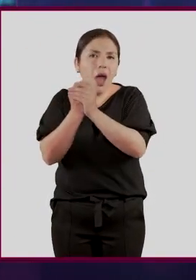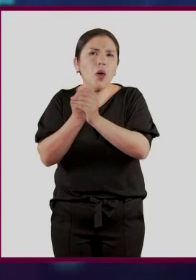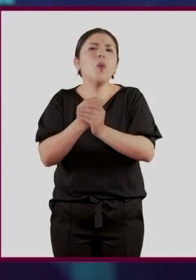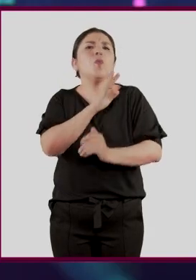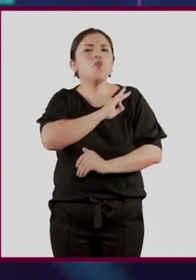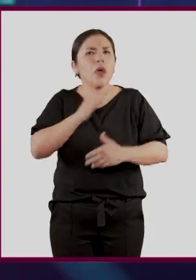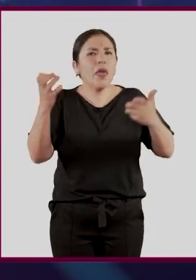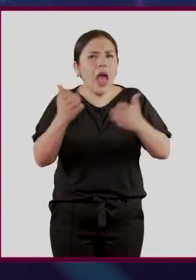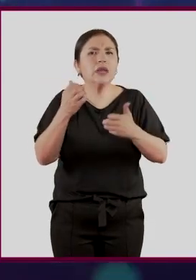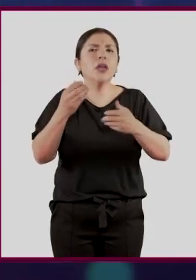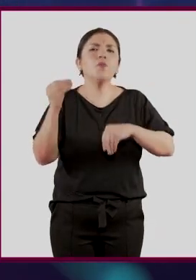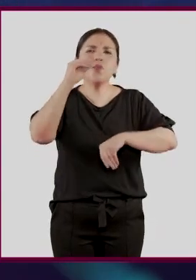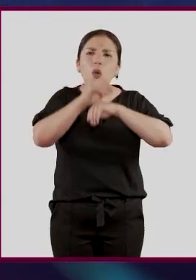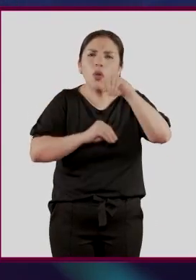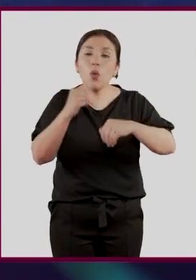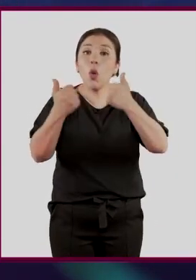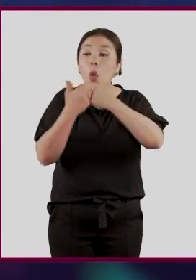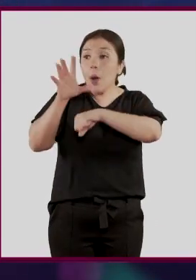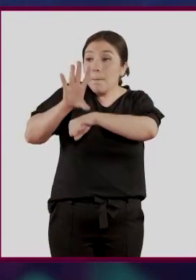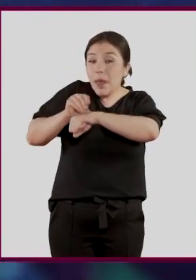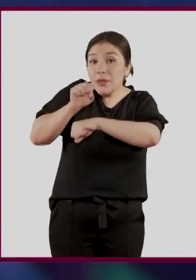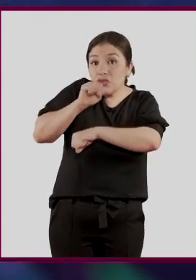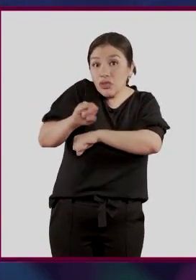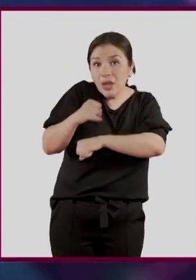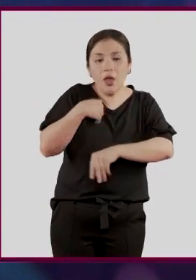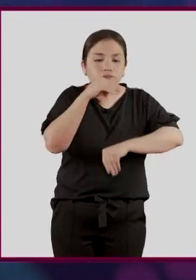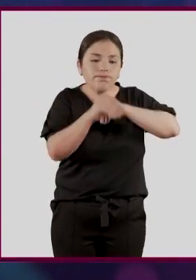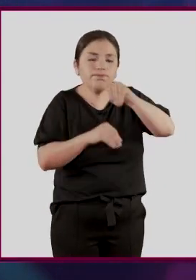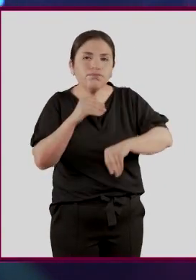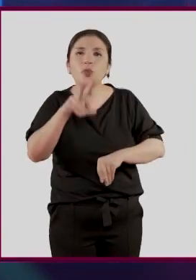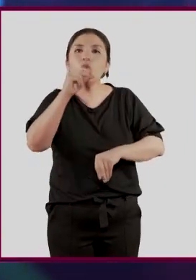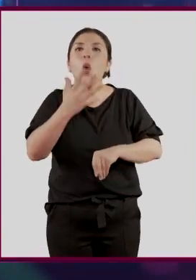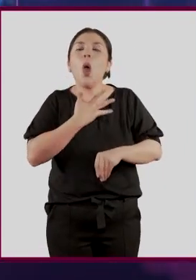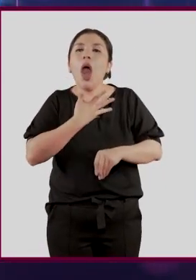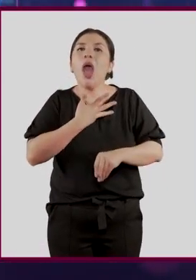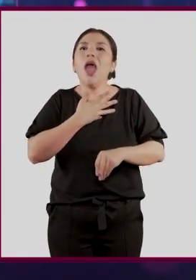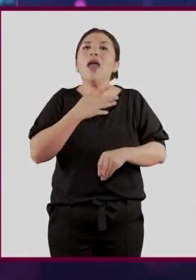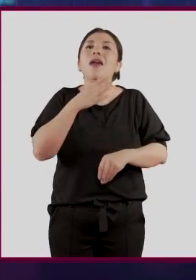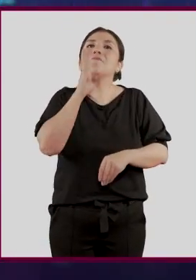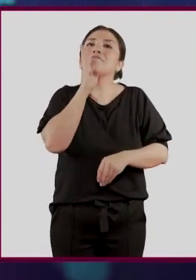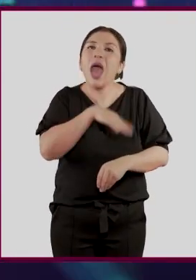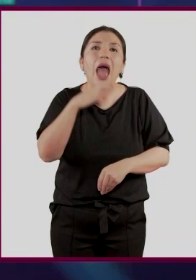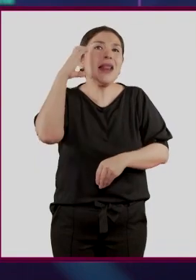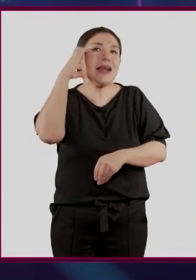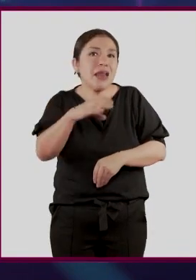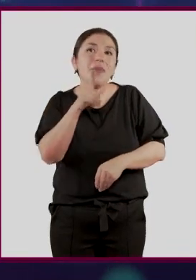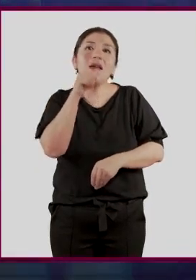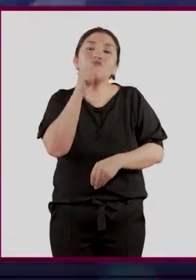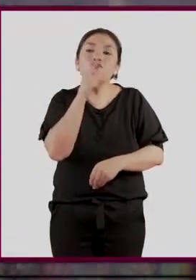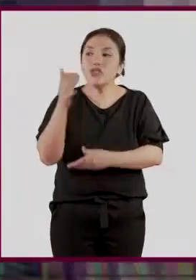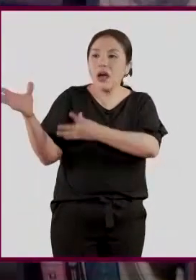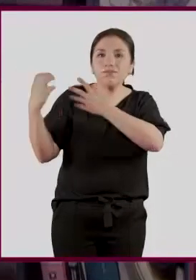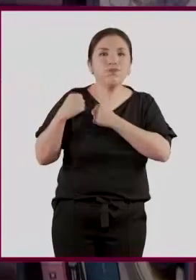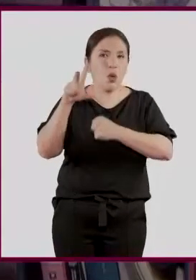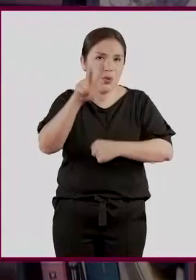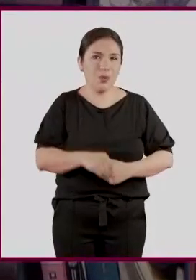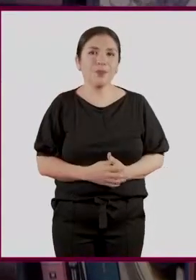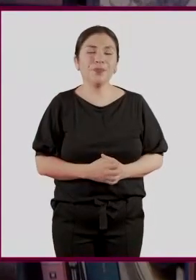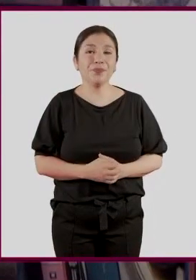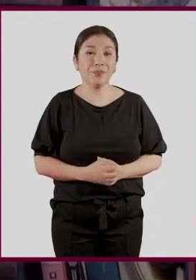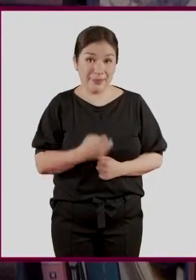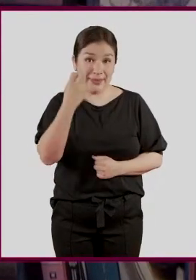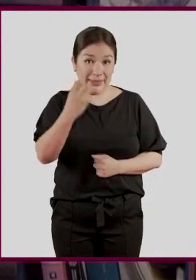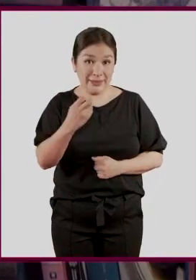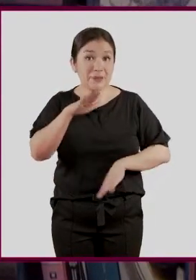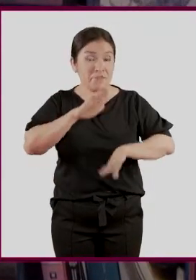generar remixes con el permiso ya dado, ¿no? Sin estar infringiendo la ley, porque ya nos habrán dado el permiso de usar. Esta